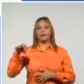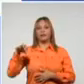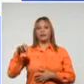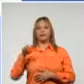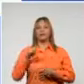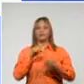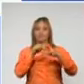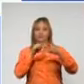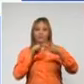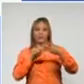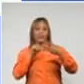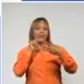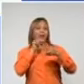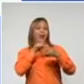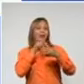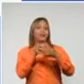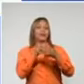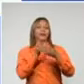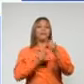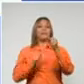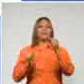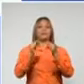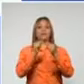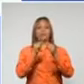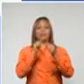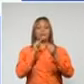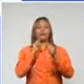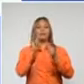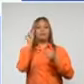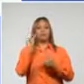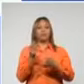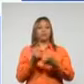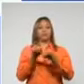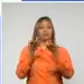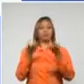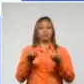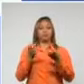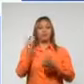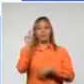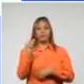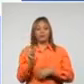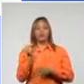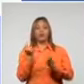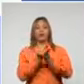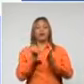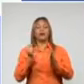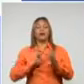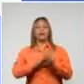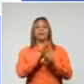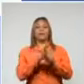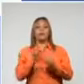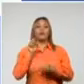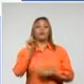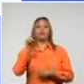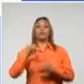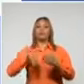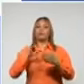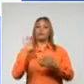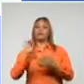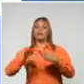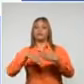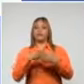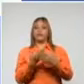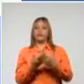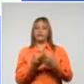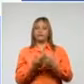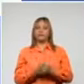donde tenemos la principal incidencia en los últimos 15 días. Si entramos un